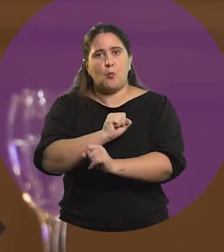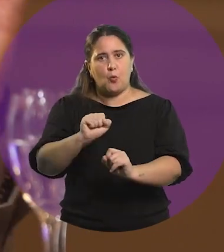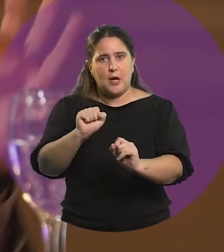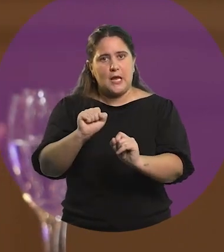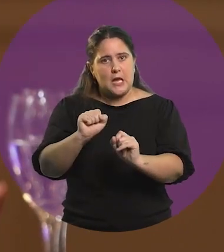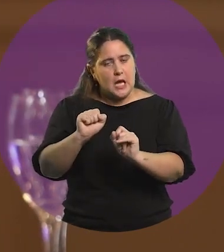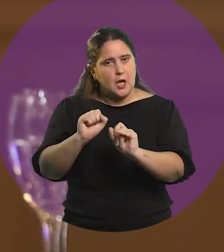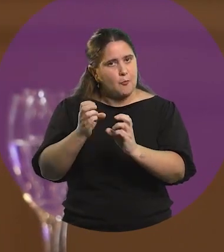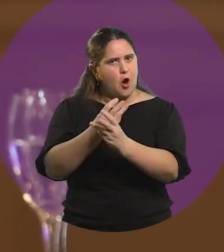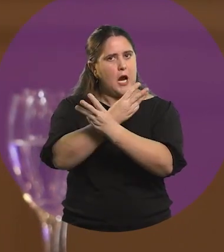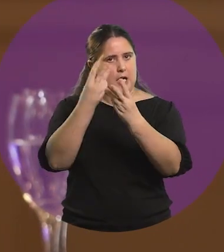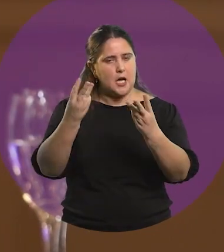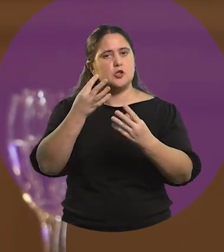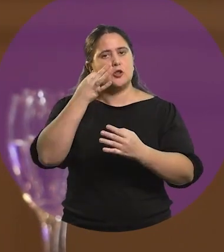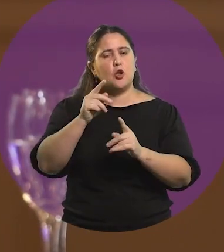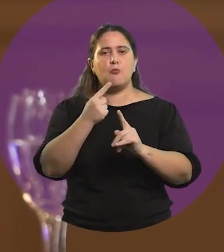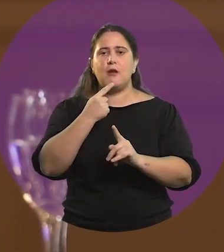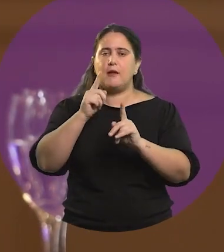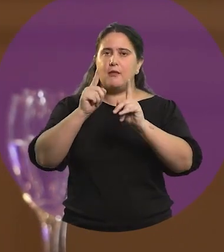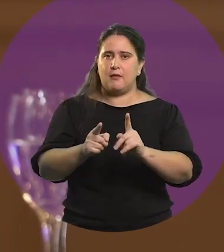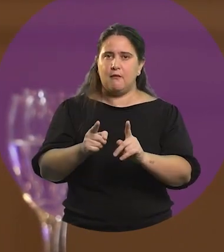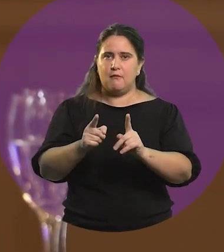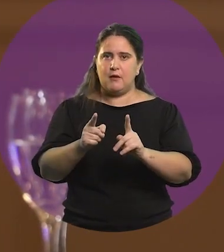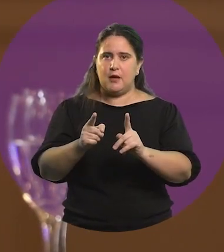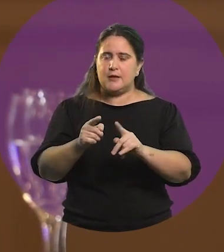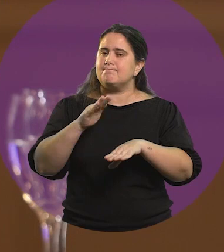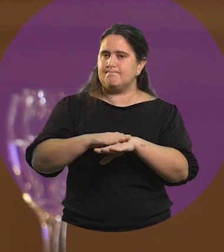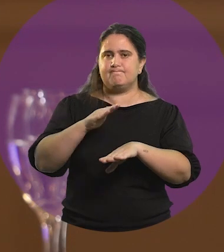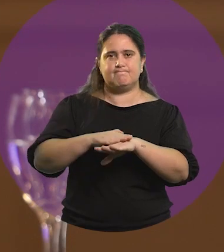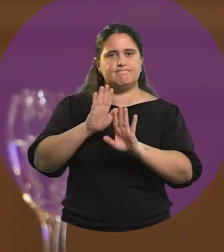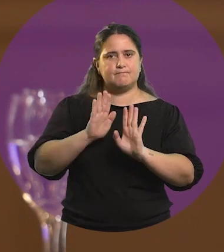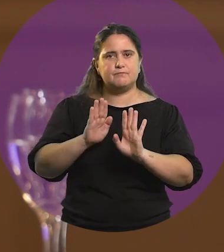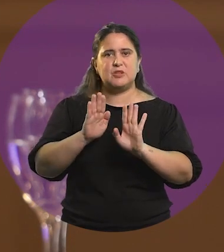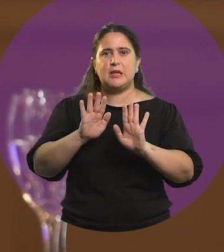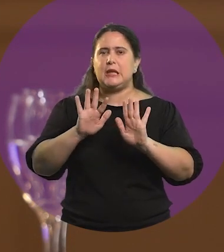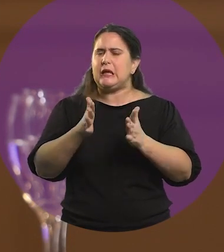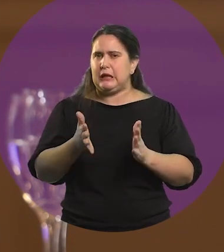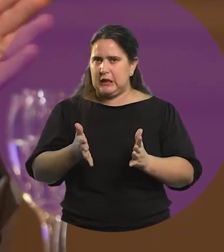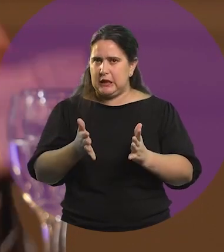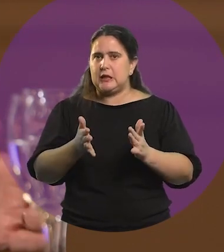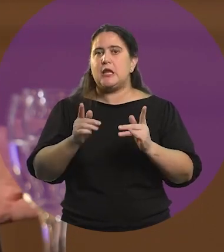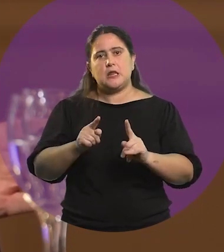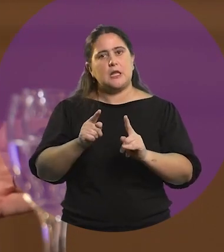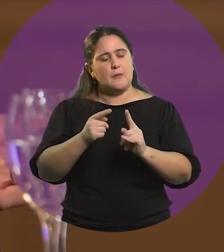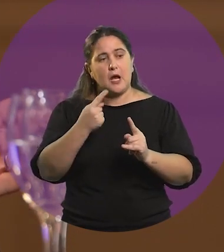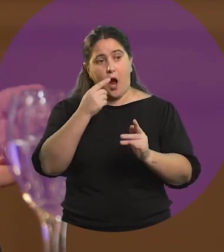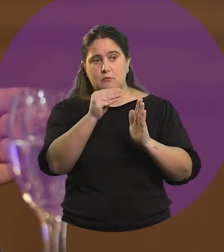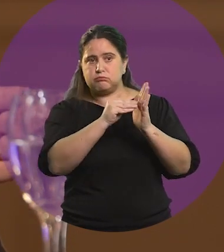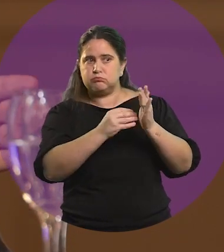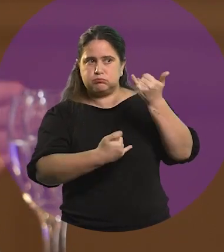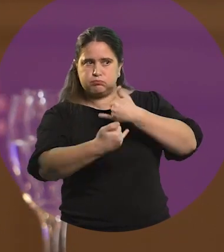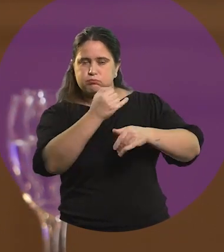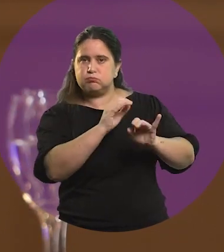ser bastante universal, entiendo que tienen que ser responsables desde el punto de vista de que tienen que estar basadas en